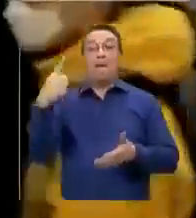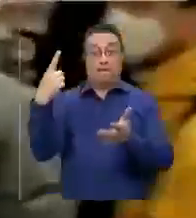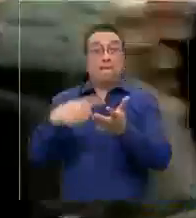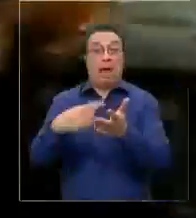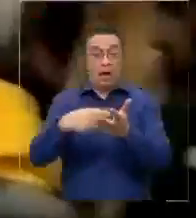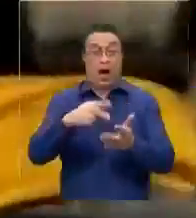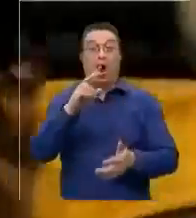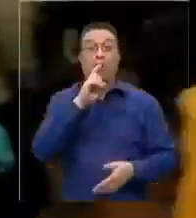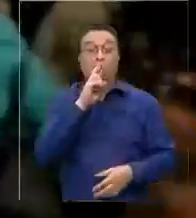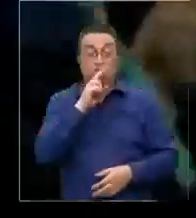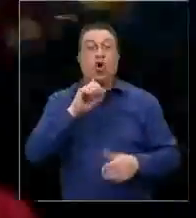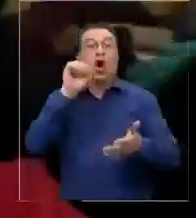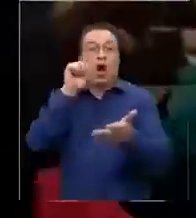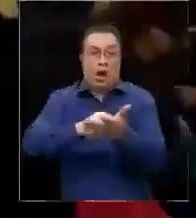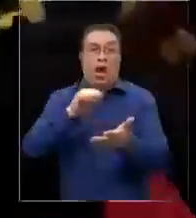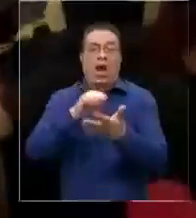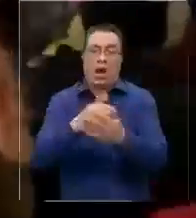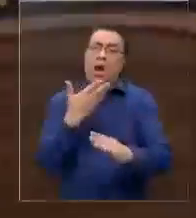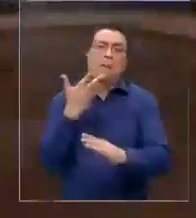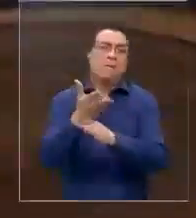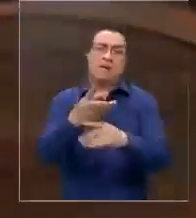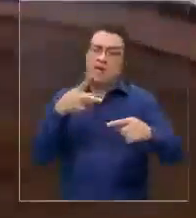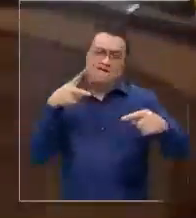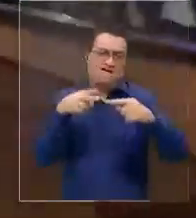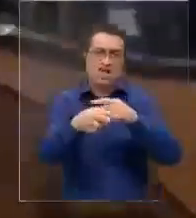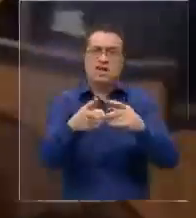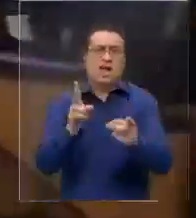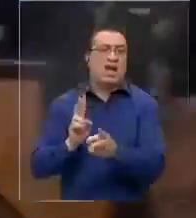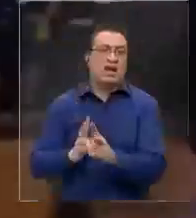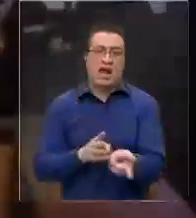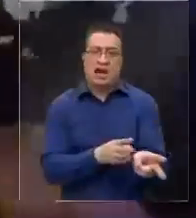rusos que han salido a las calles a pedir su fin.